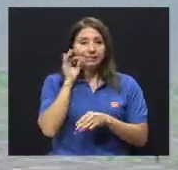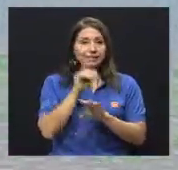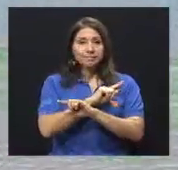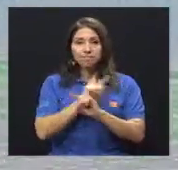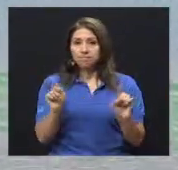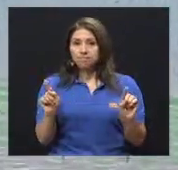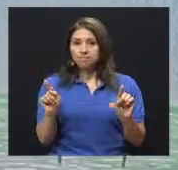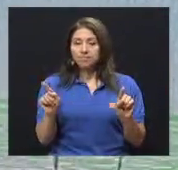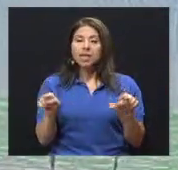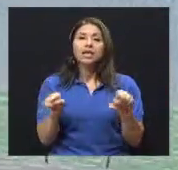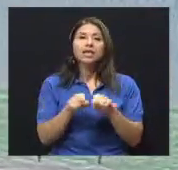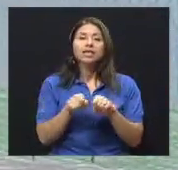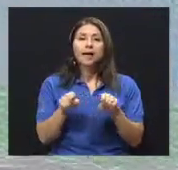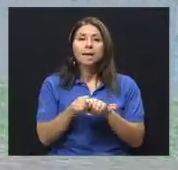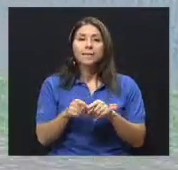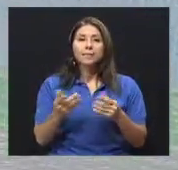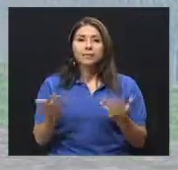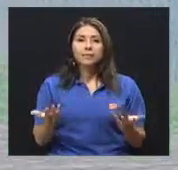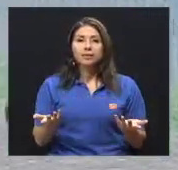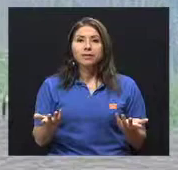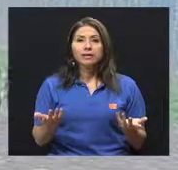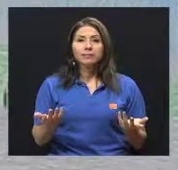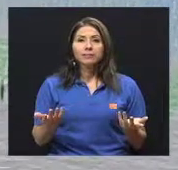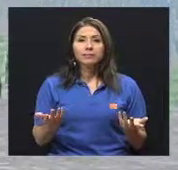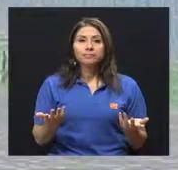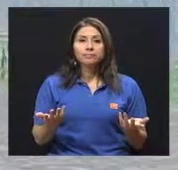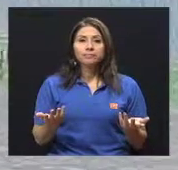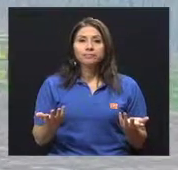Ah. Y ahí. Y también.